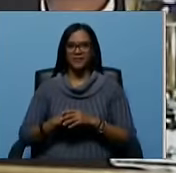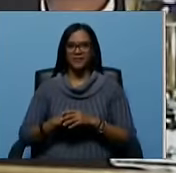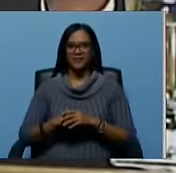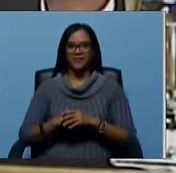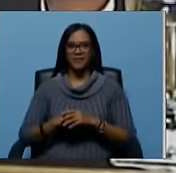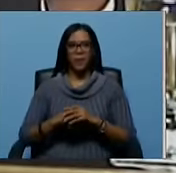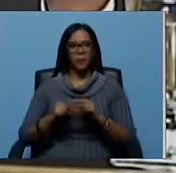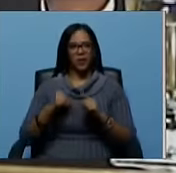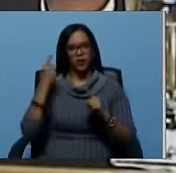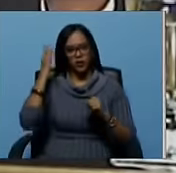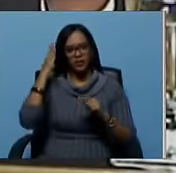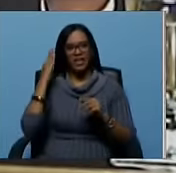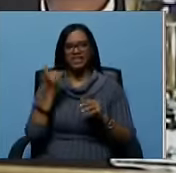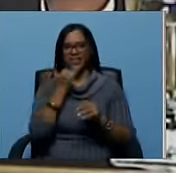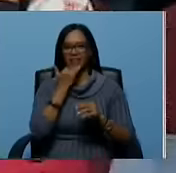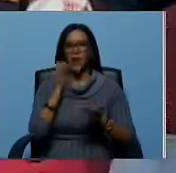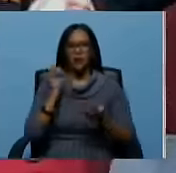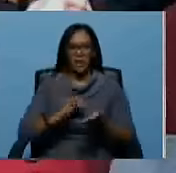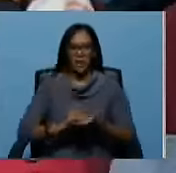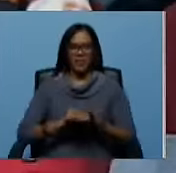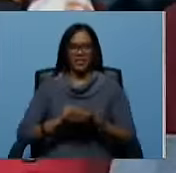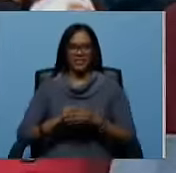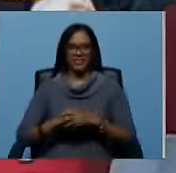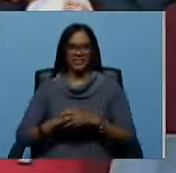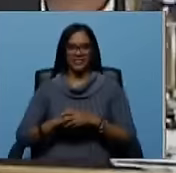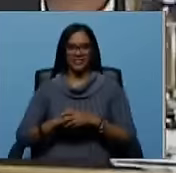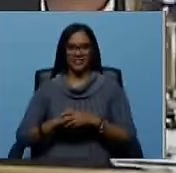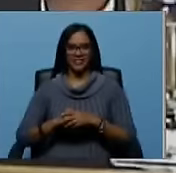Pero yo sé que se van a equivocar otra vez.